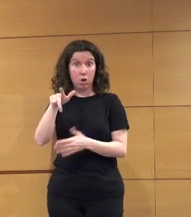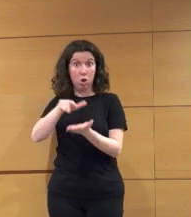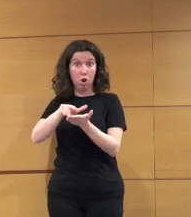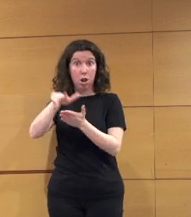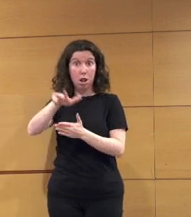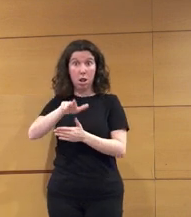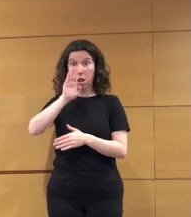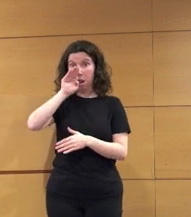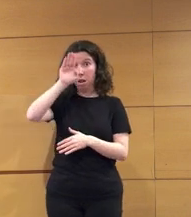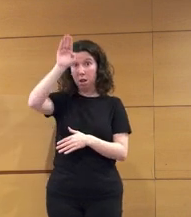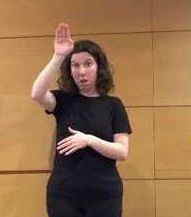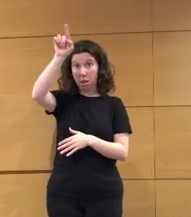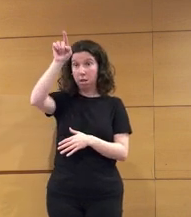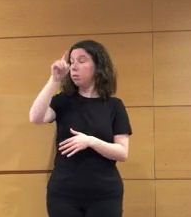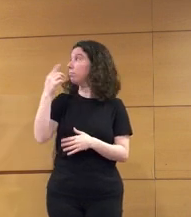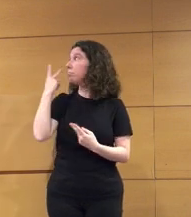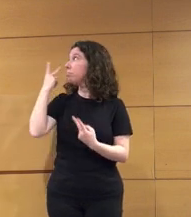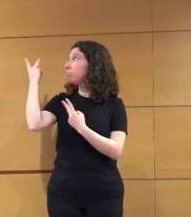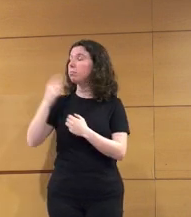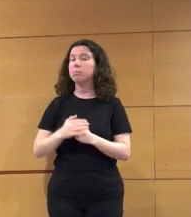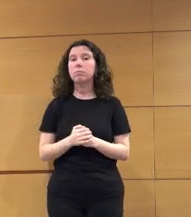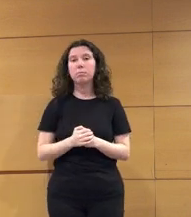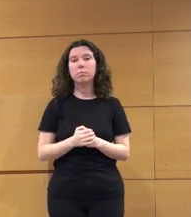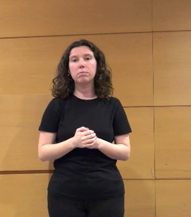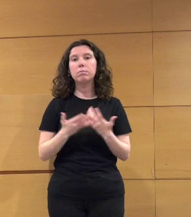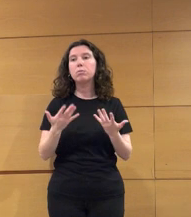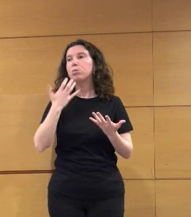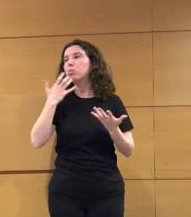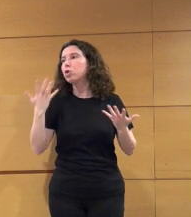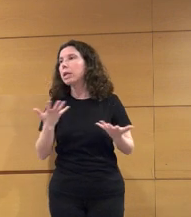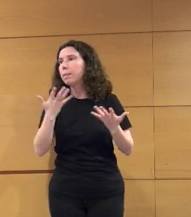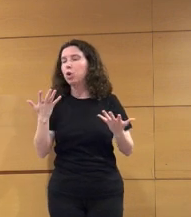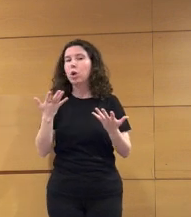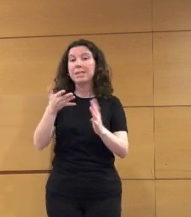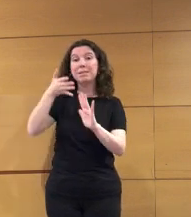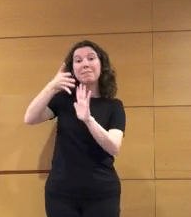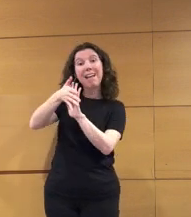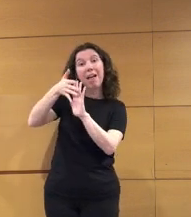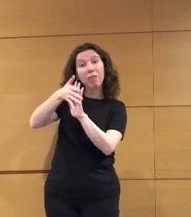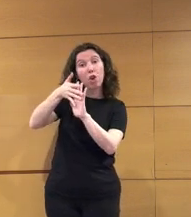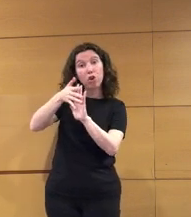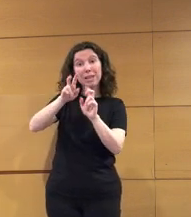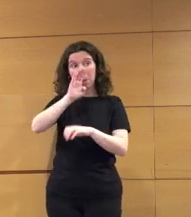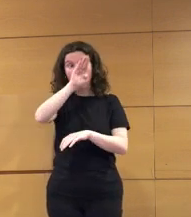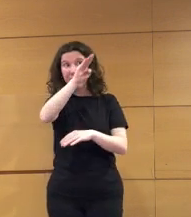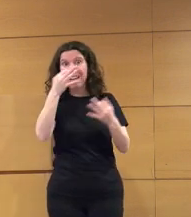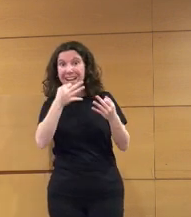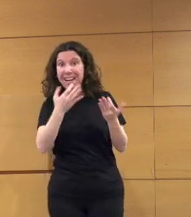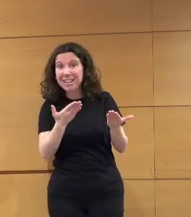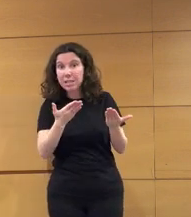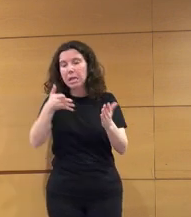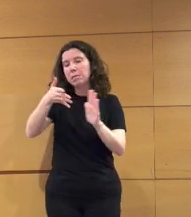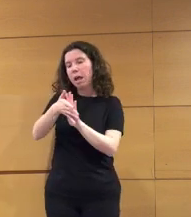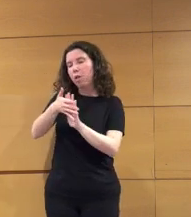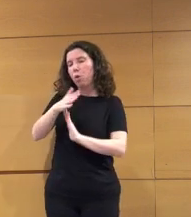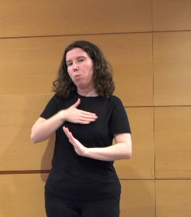planeta, es un desafío para los alpinistas. Entonces, en este caso, por ejemplo, la explicación de lo que es el Everest podría ser